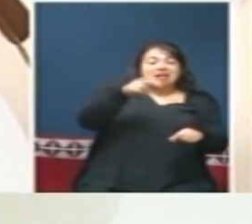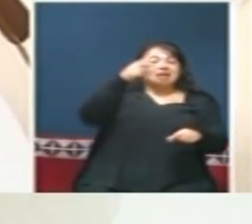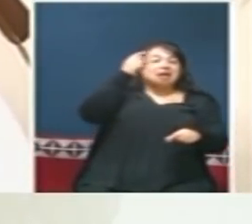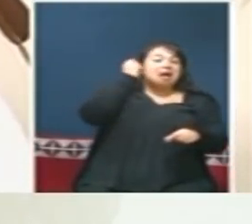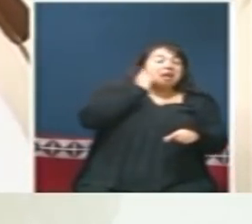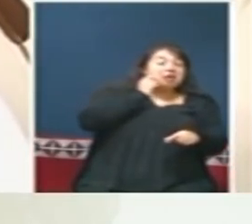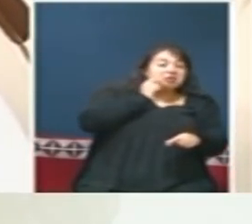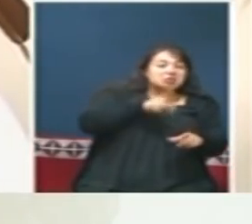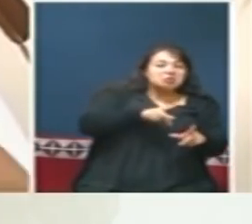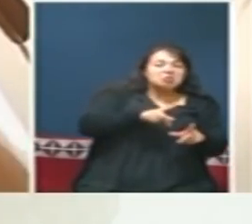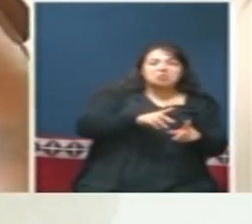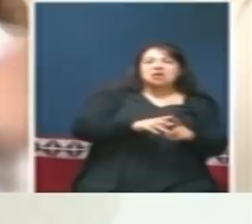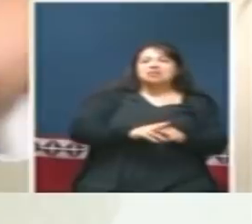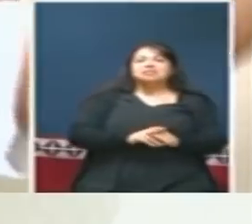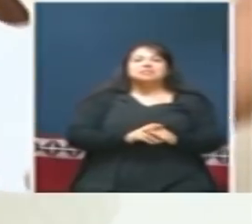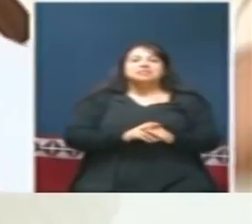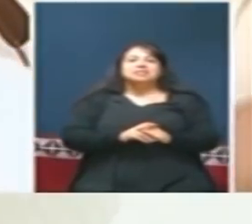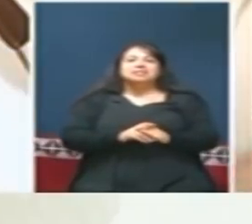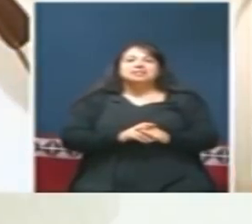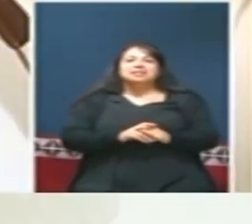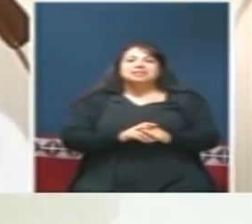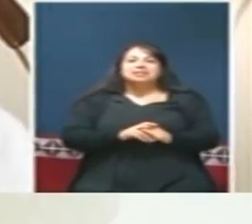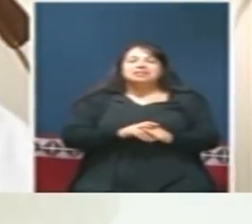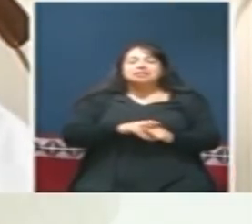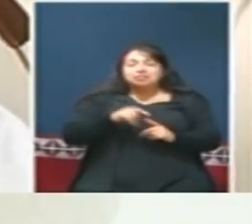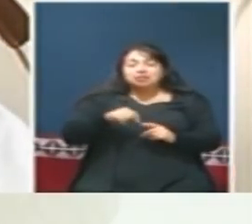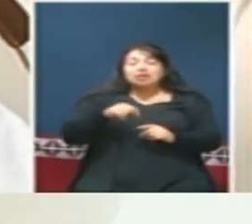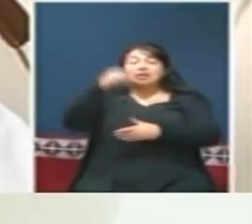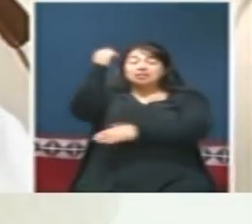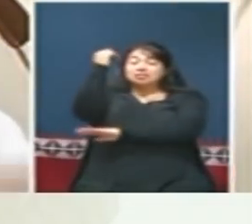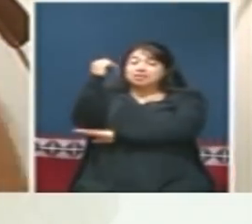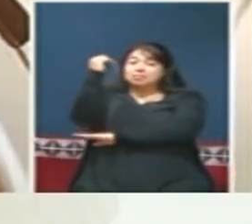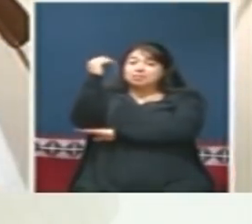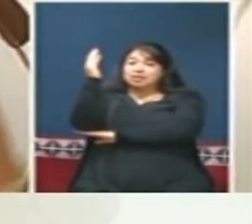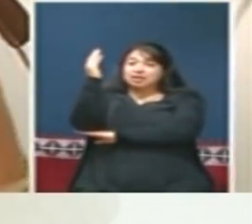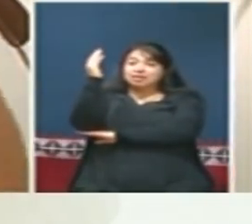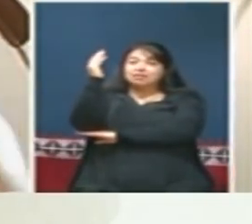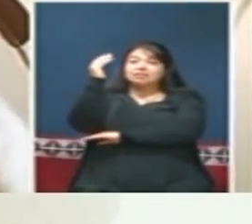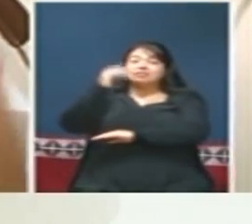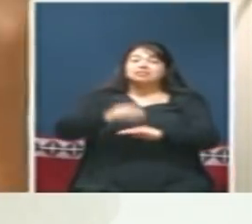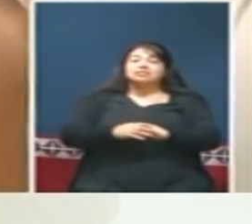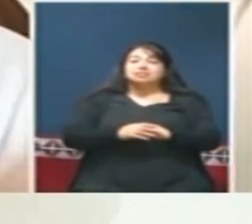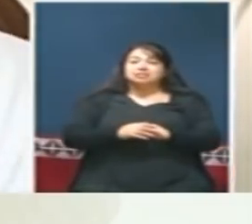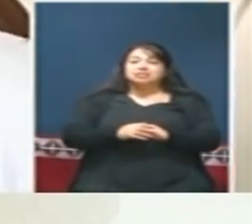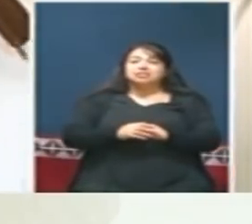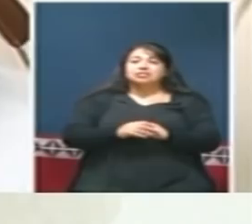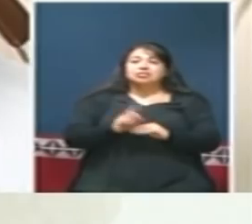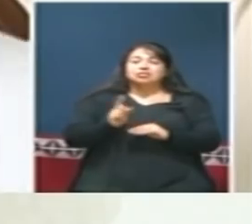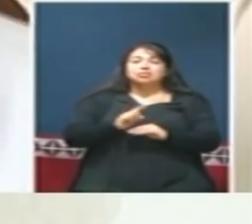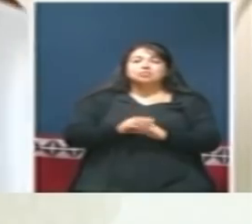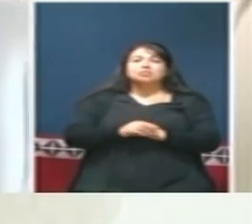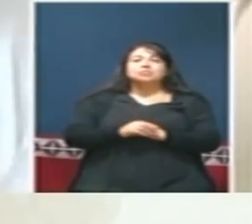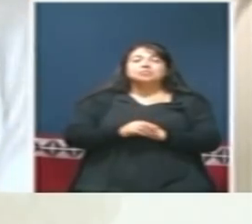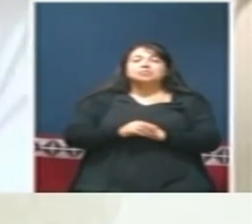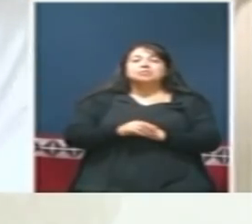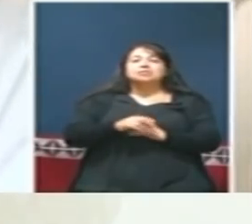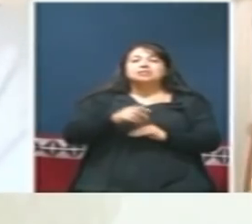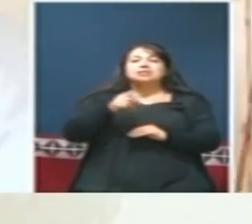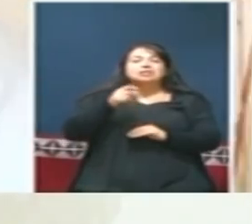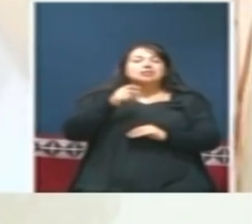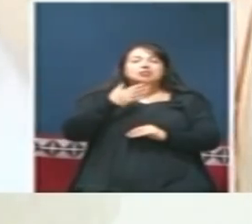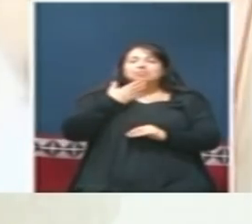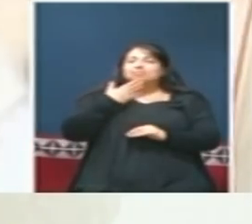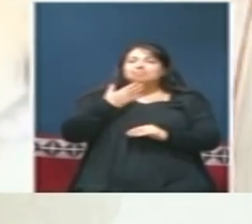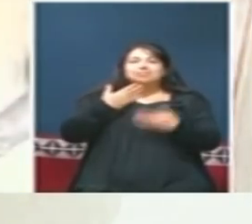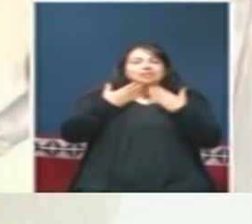él hubiese estado muchos años acá en Chamical y no hubiese tenido palabras para agradecerlo.